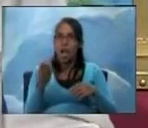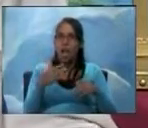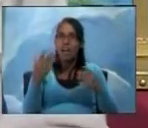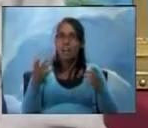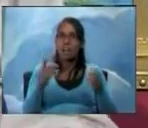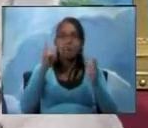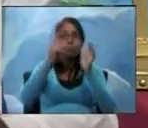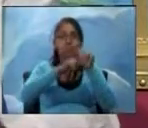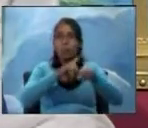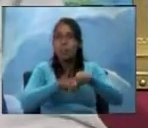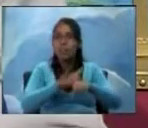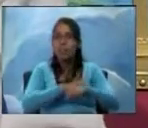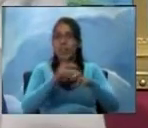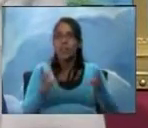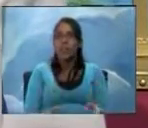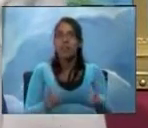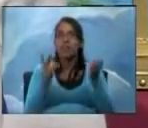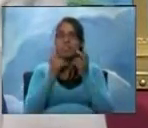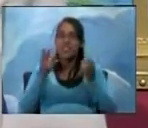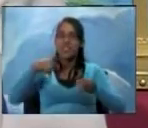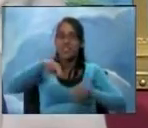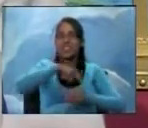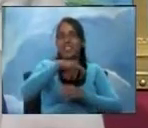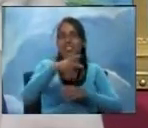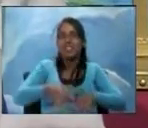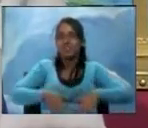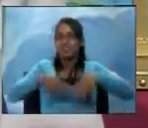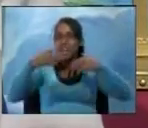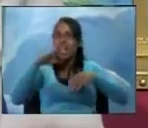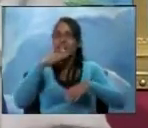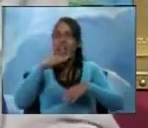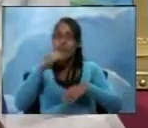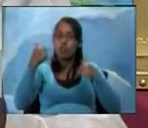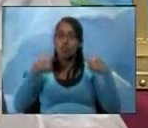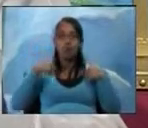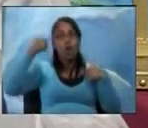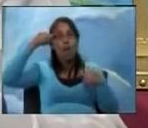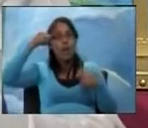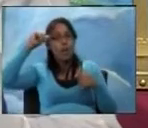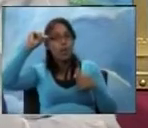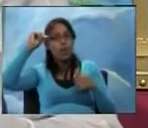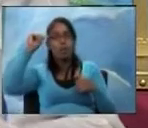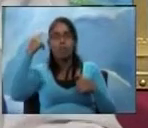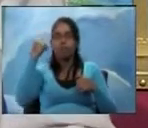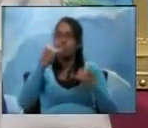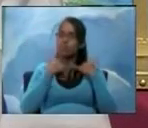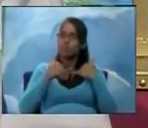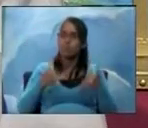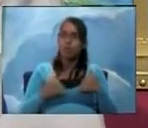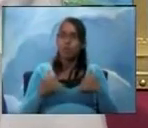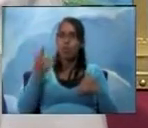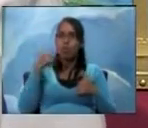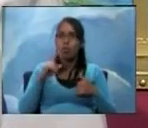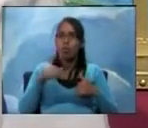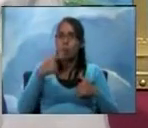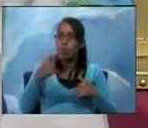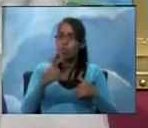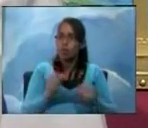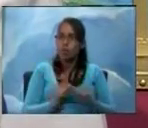que las circunstancias de la vida pues nosotros nos airamos. Y yo recuerdo por mí mismo, porque cuando comencé